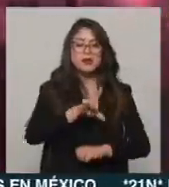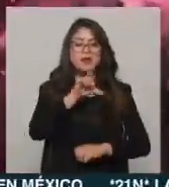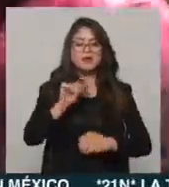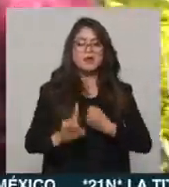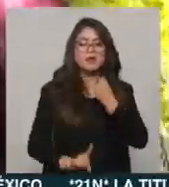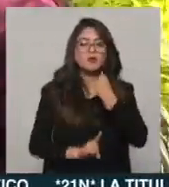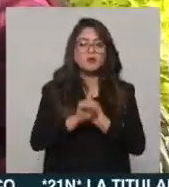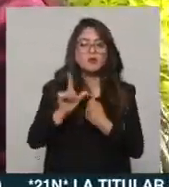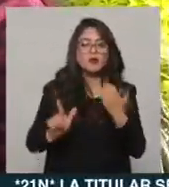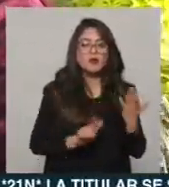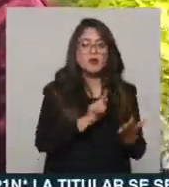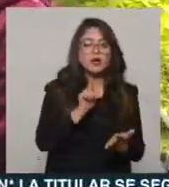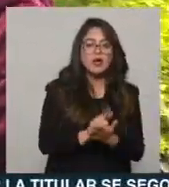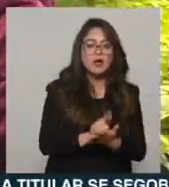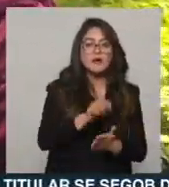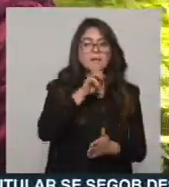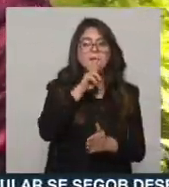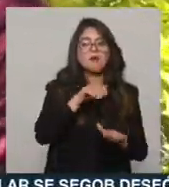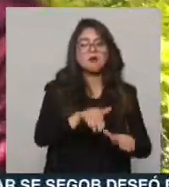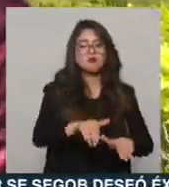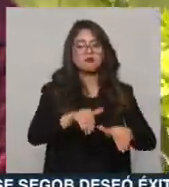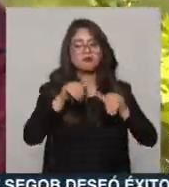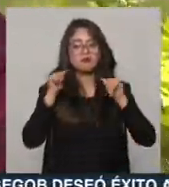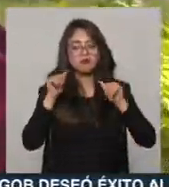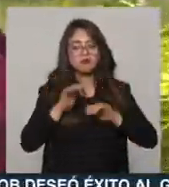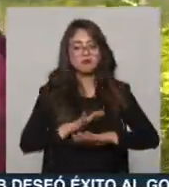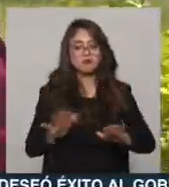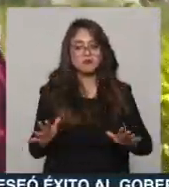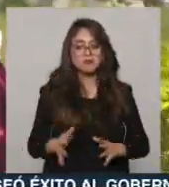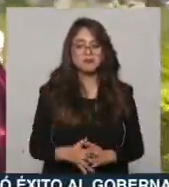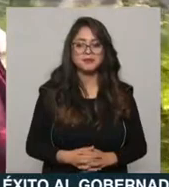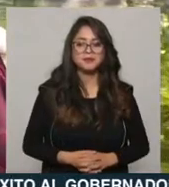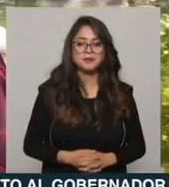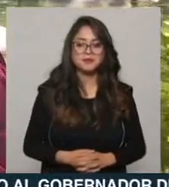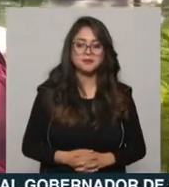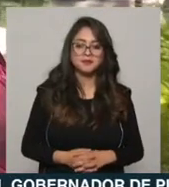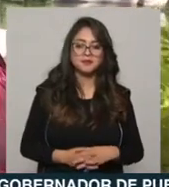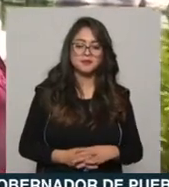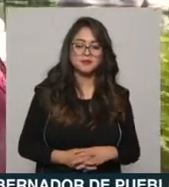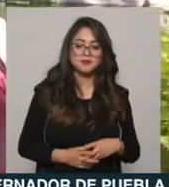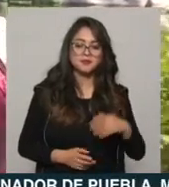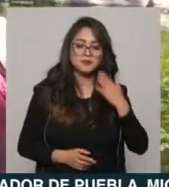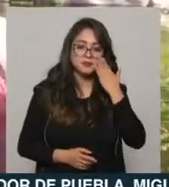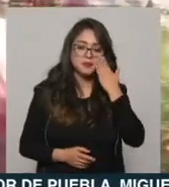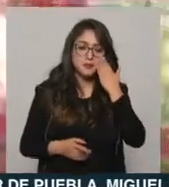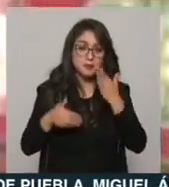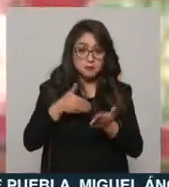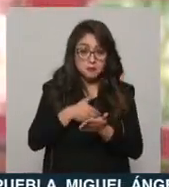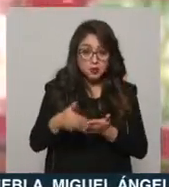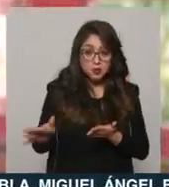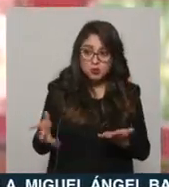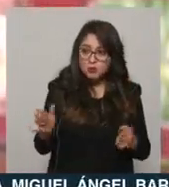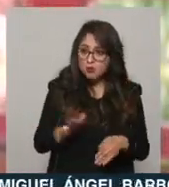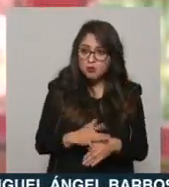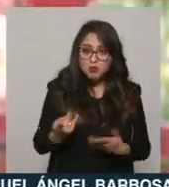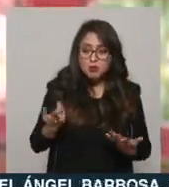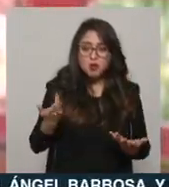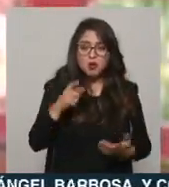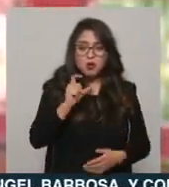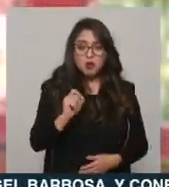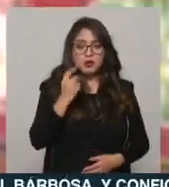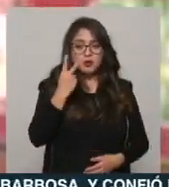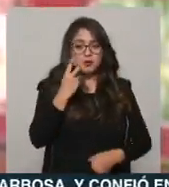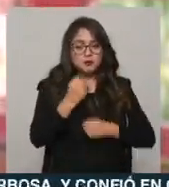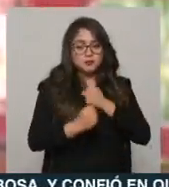que se retirara de los cuadriláteros. Me corrieron injustificadamente, que fueron 22 años que estuve con